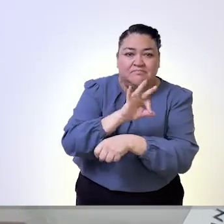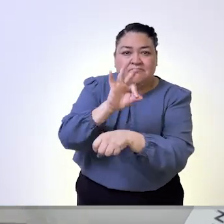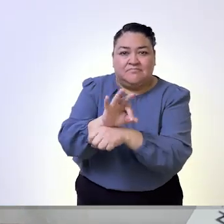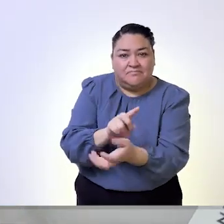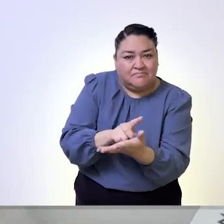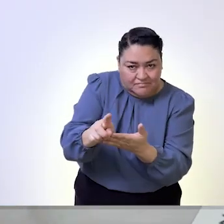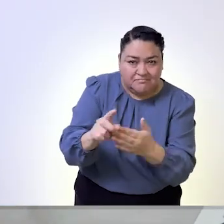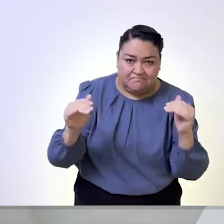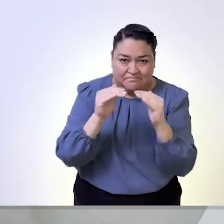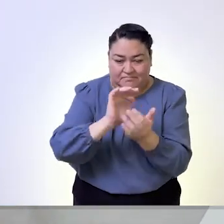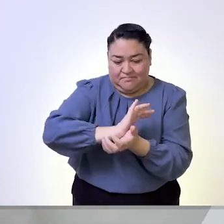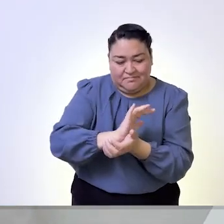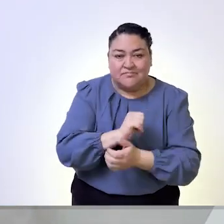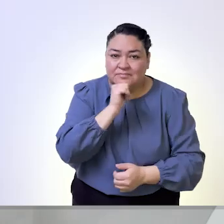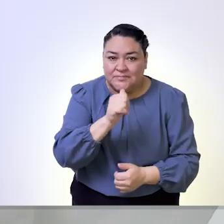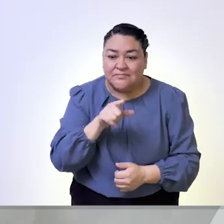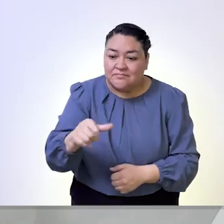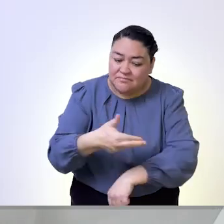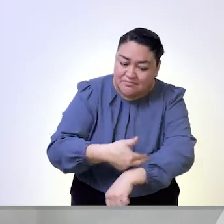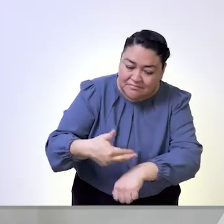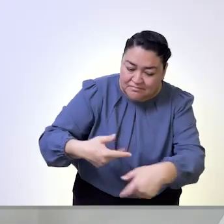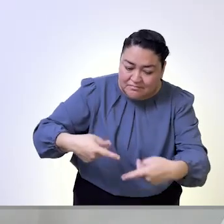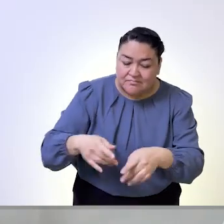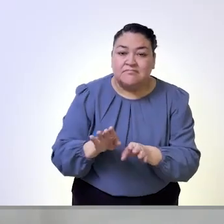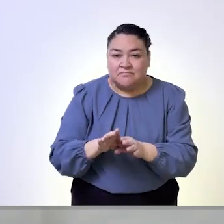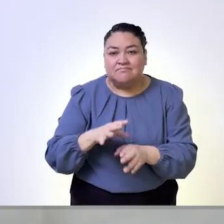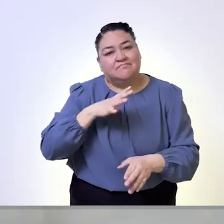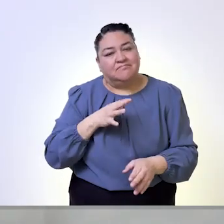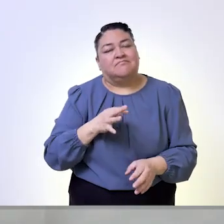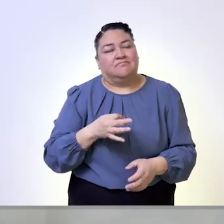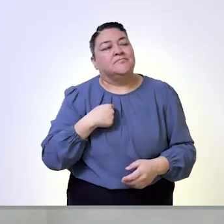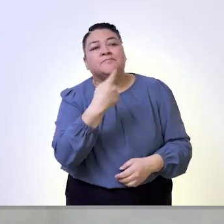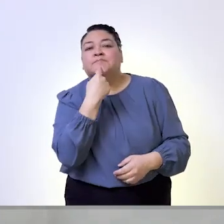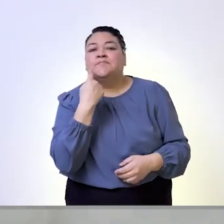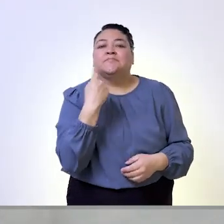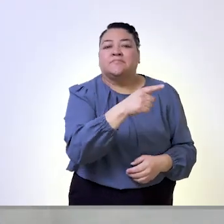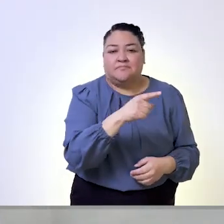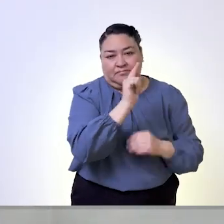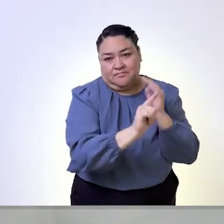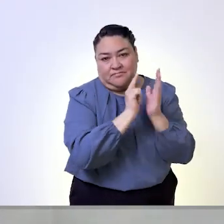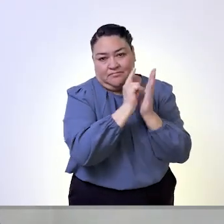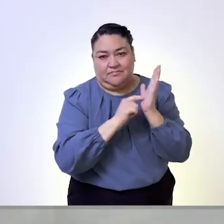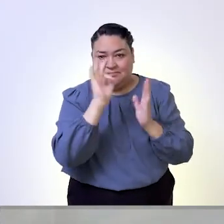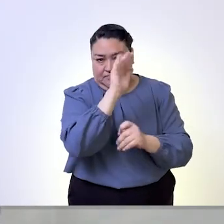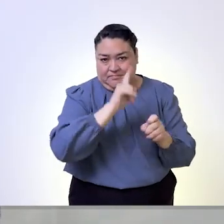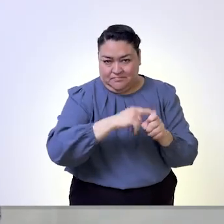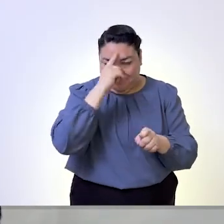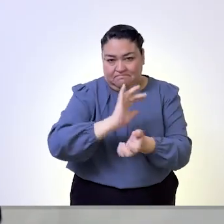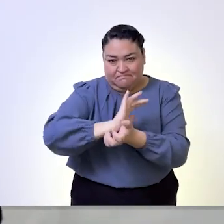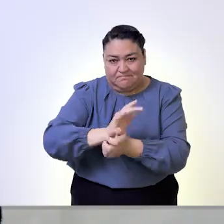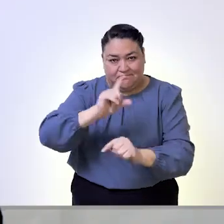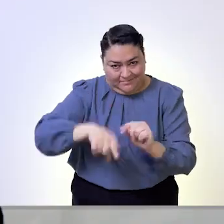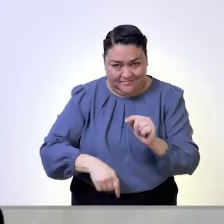defensa del derecho a la igualdad y no discriminación que implementa a través del procedimiento de queja que está previsto en la Ley